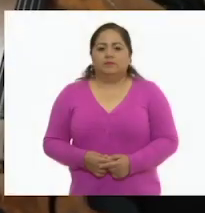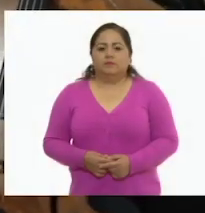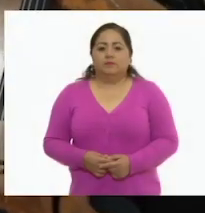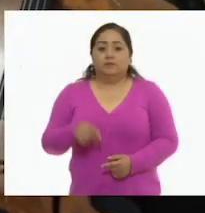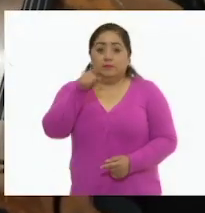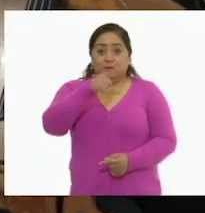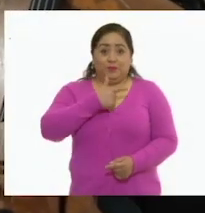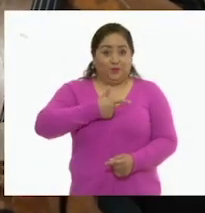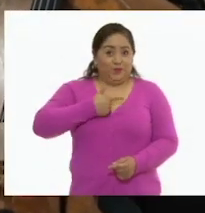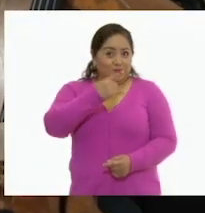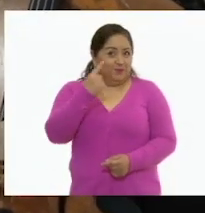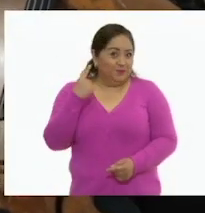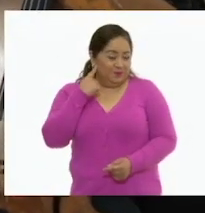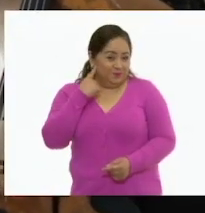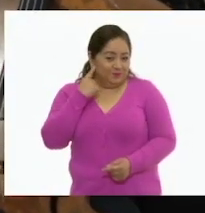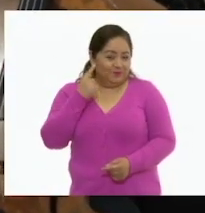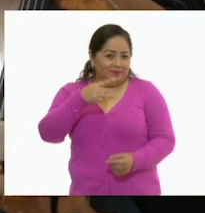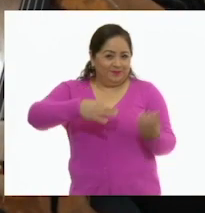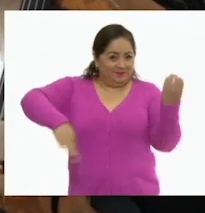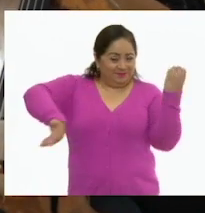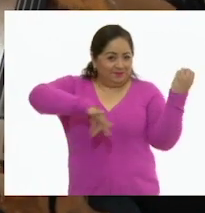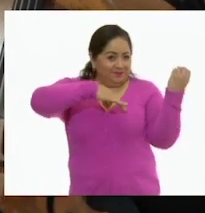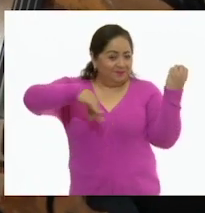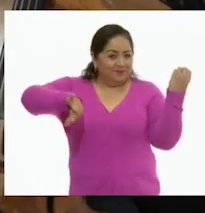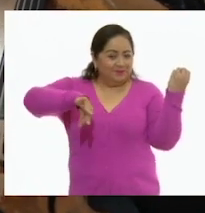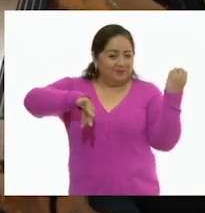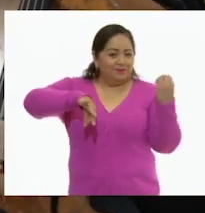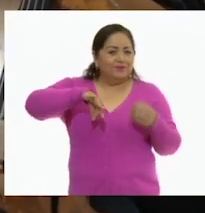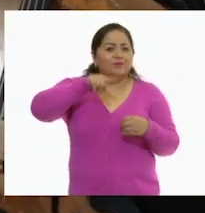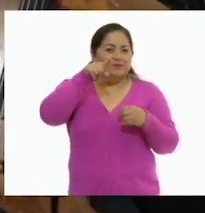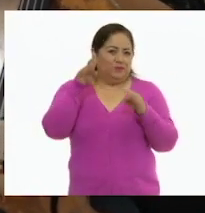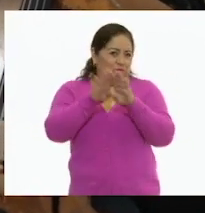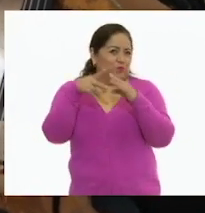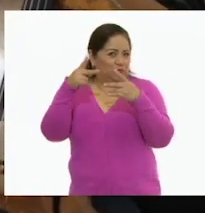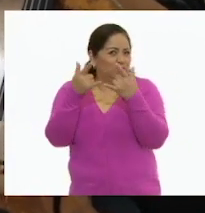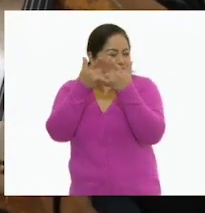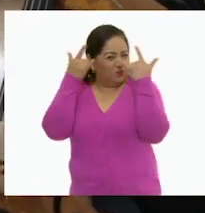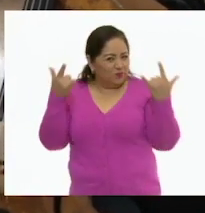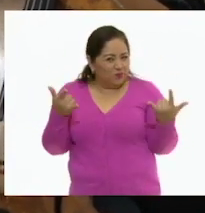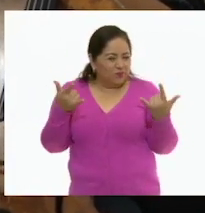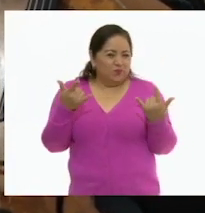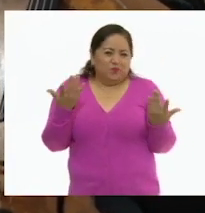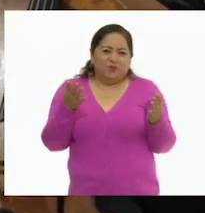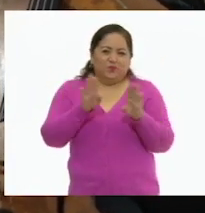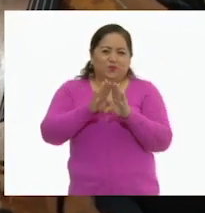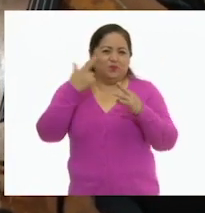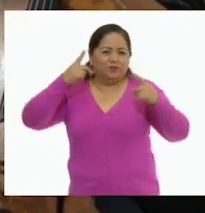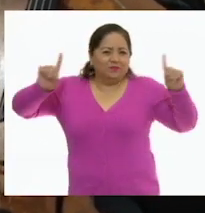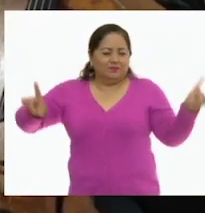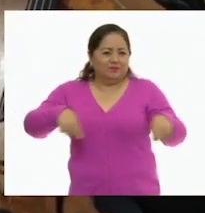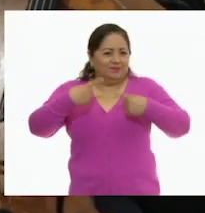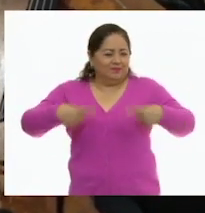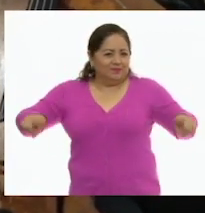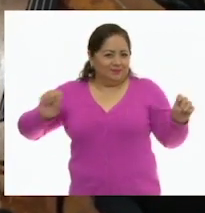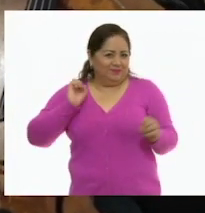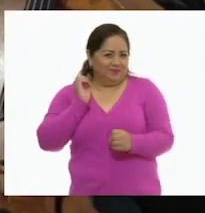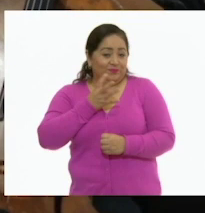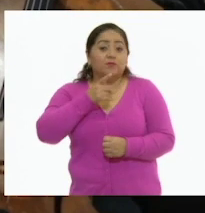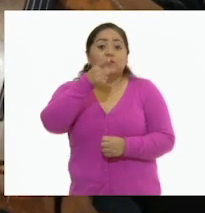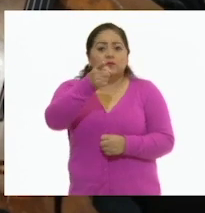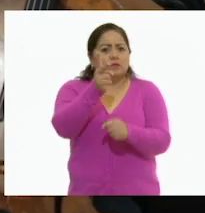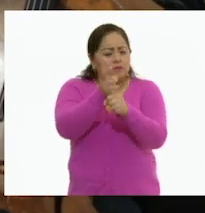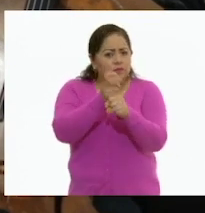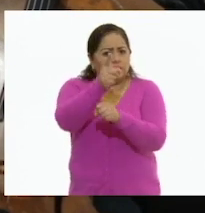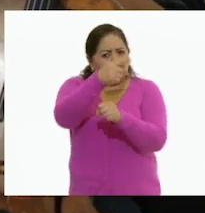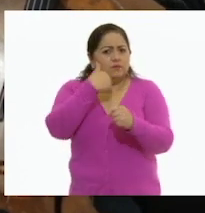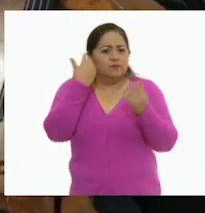Si te gustó lo que escuchaste del violonchelo, de su historia o de su papel dentro de una orquesta sinfónica, entonces te